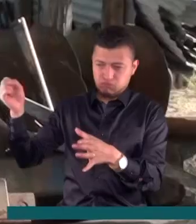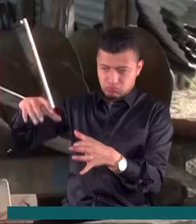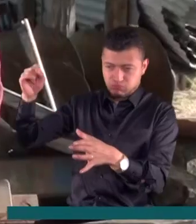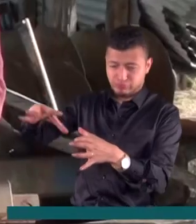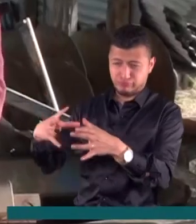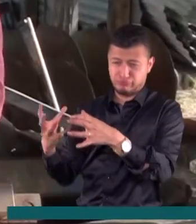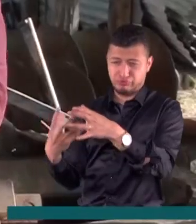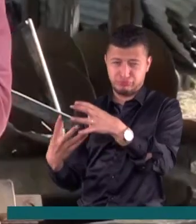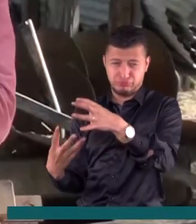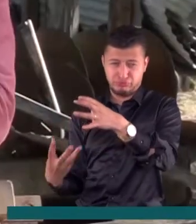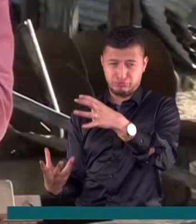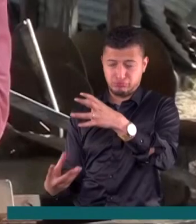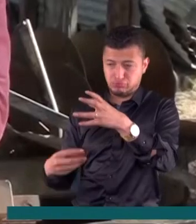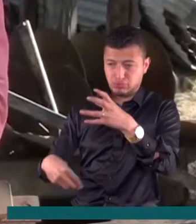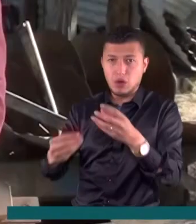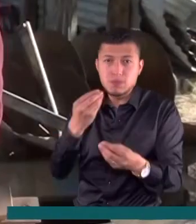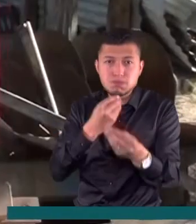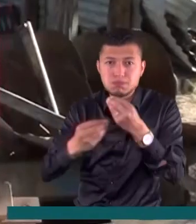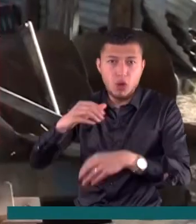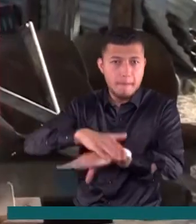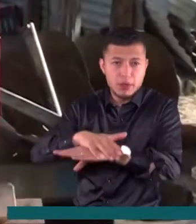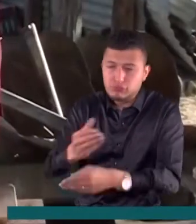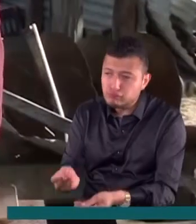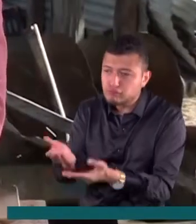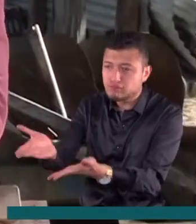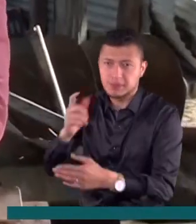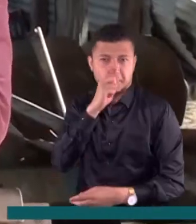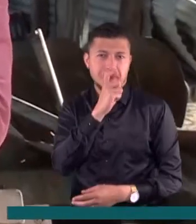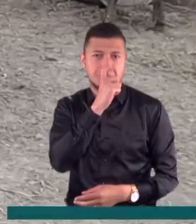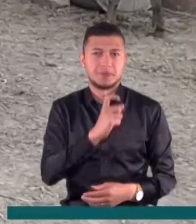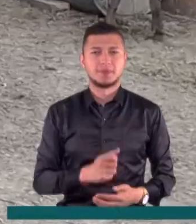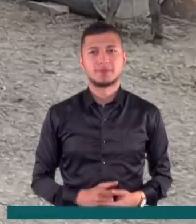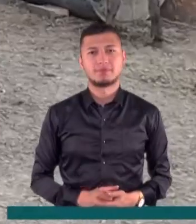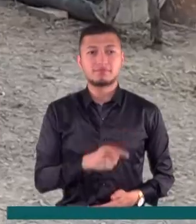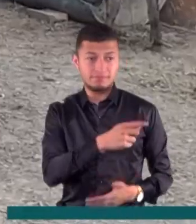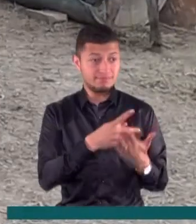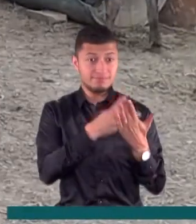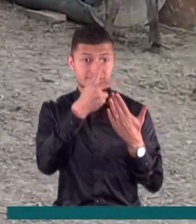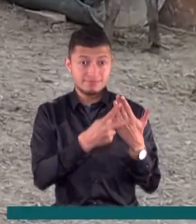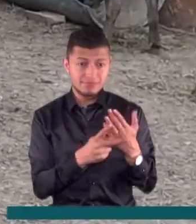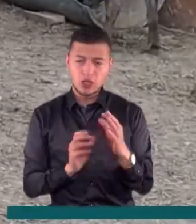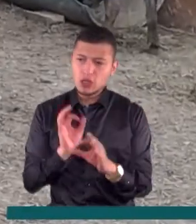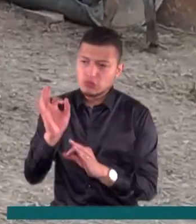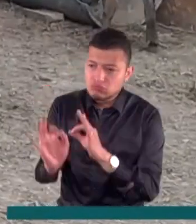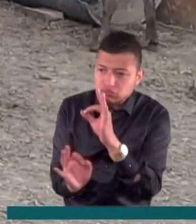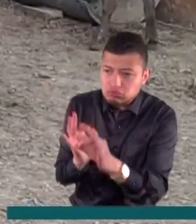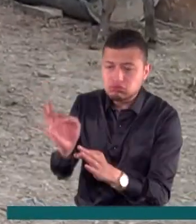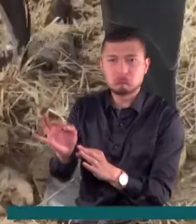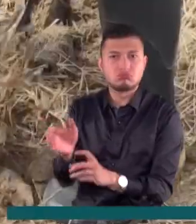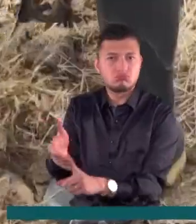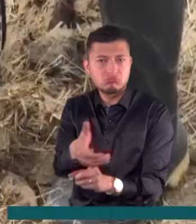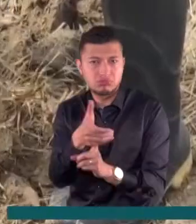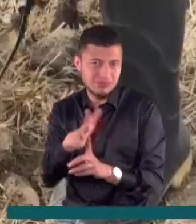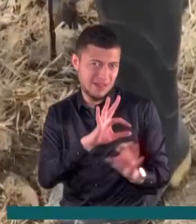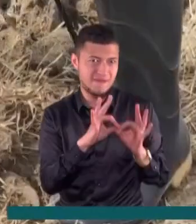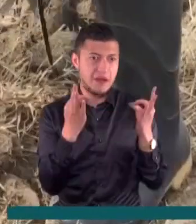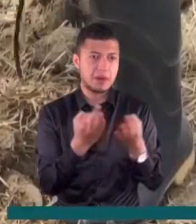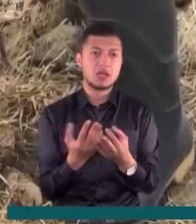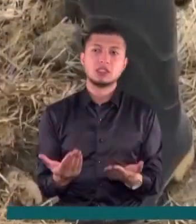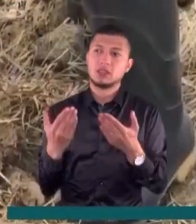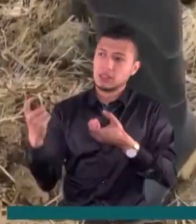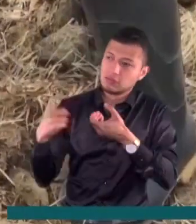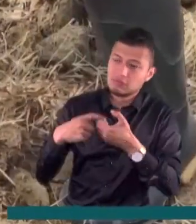rotando con productos de ese pancoger, le vamos haciendo un alimento en las tardes a ellos. El proyecto de conservación y aprovechamiento de esta familia